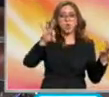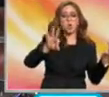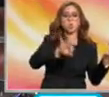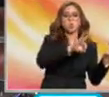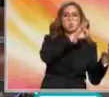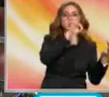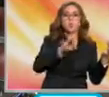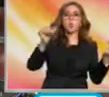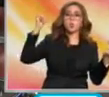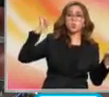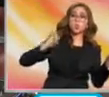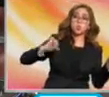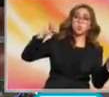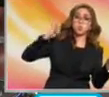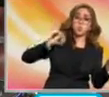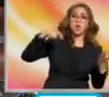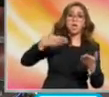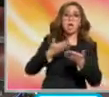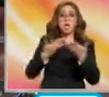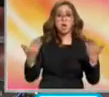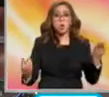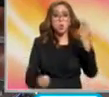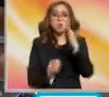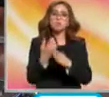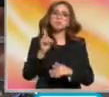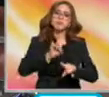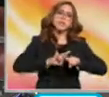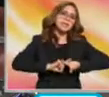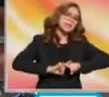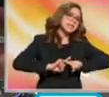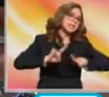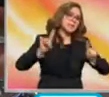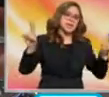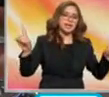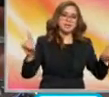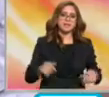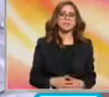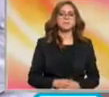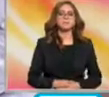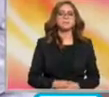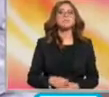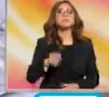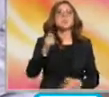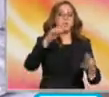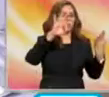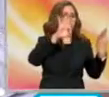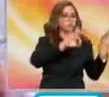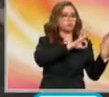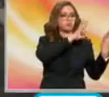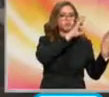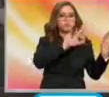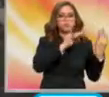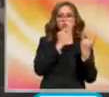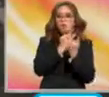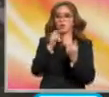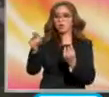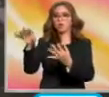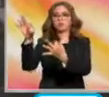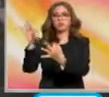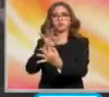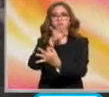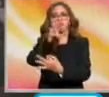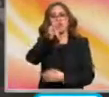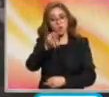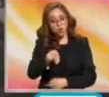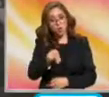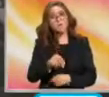violín de hace 2 siglos, o hace 3, o hace, bueno, o sea, ¿no? Claro. Es muy Y de hoy distinto. un violín no es igual al otro violín. Exactamente. Entonces, definitivamente